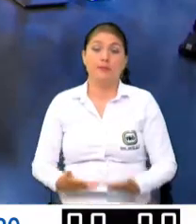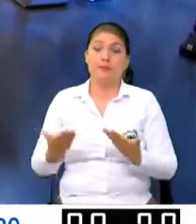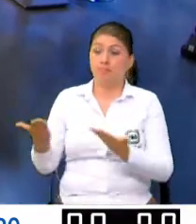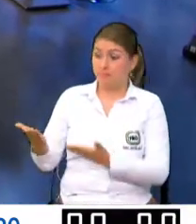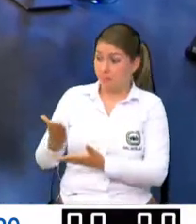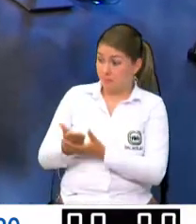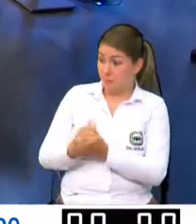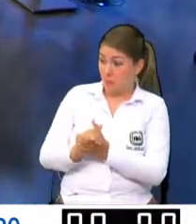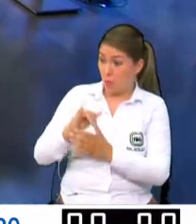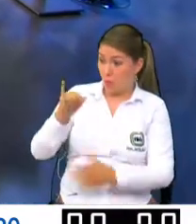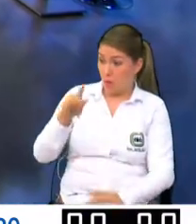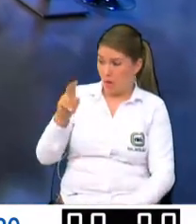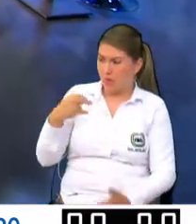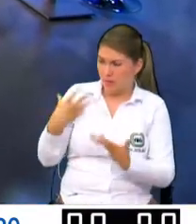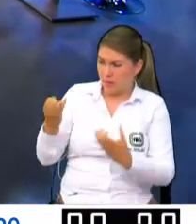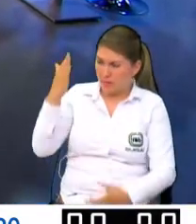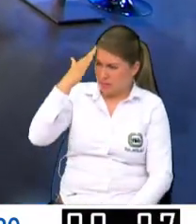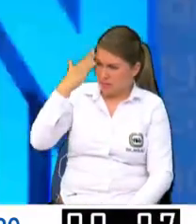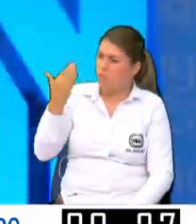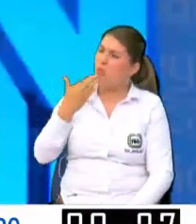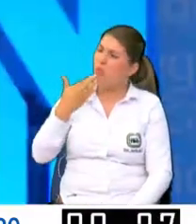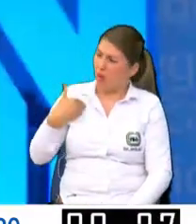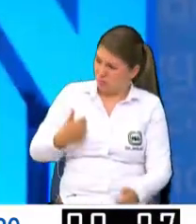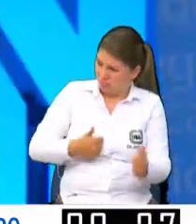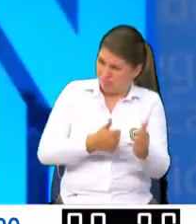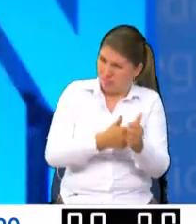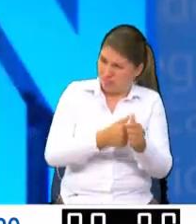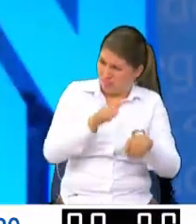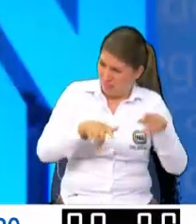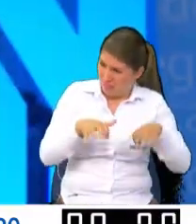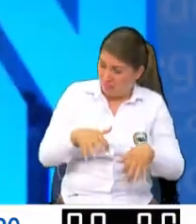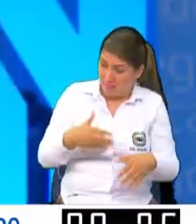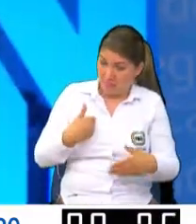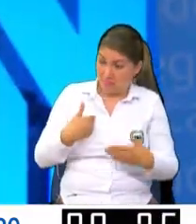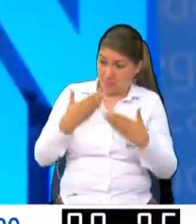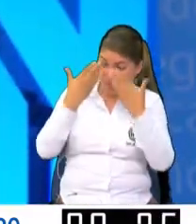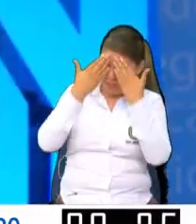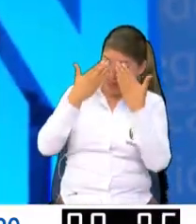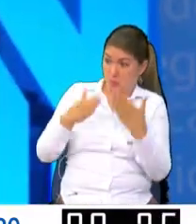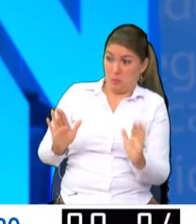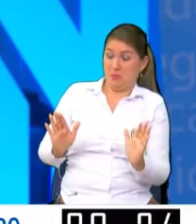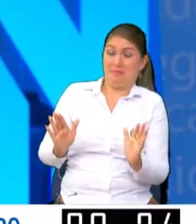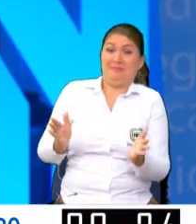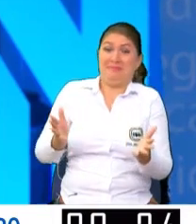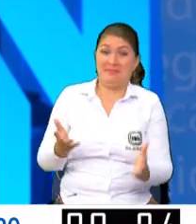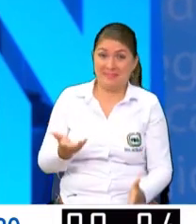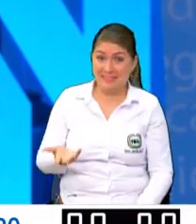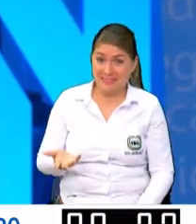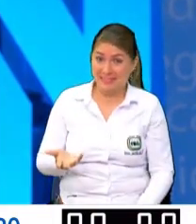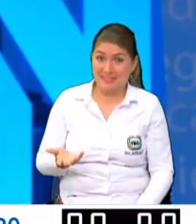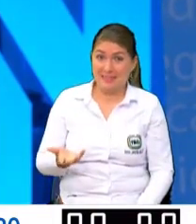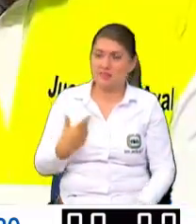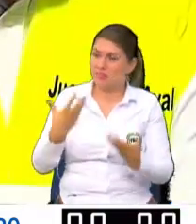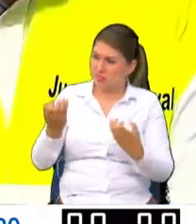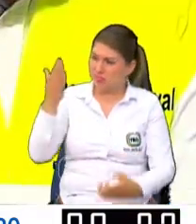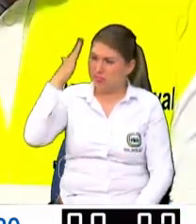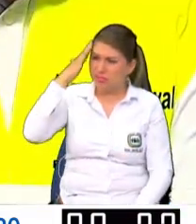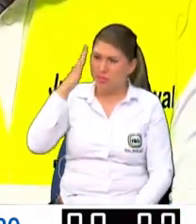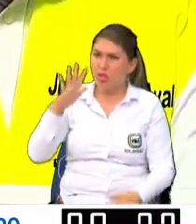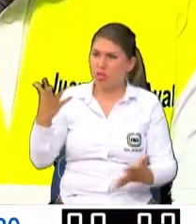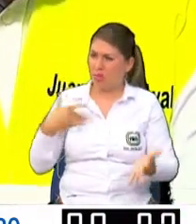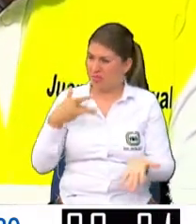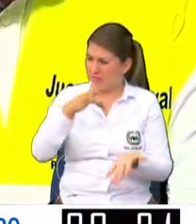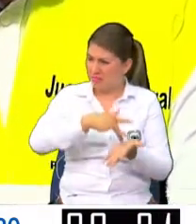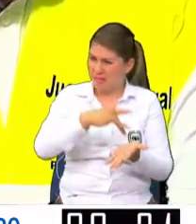querido juan carlos yo si quiero saber cuando fui asesor del despacho porque yo hasta ahora no me había enterado de eso y quisiera saber en qué